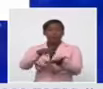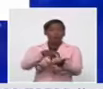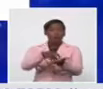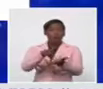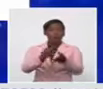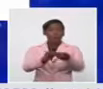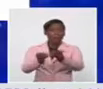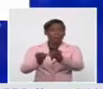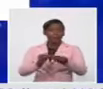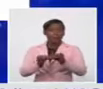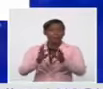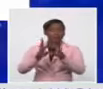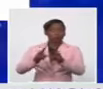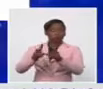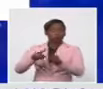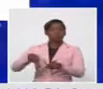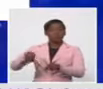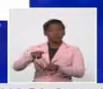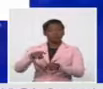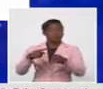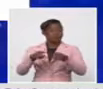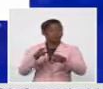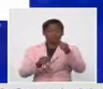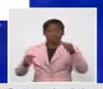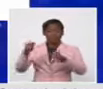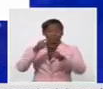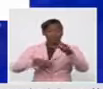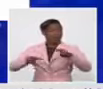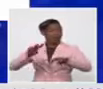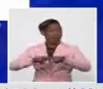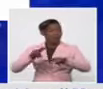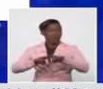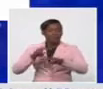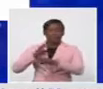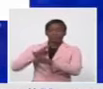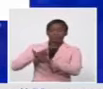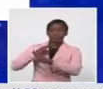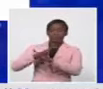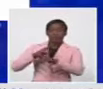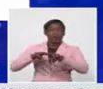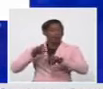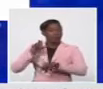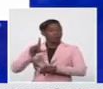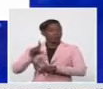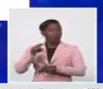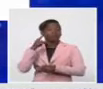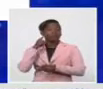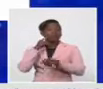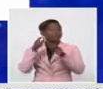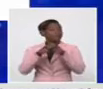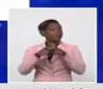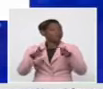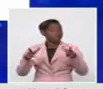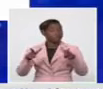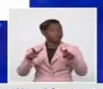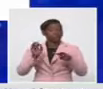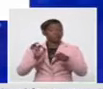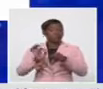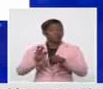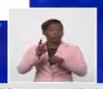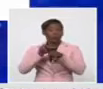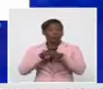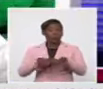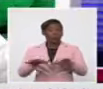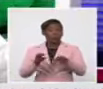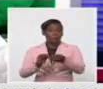ellas La Habana, Santiago de Cuba, Holguín, con una cifra elevada de eventos. De